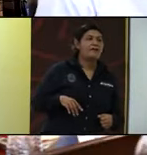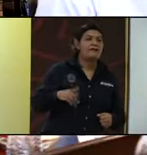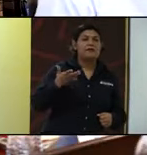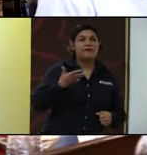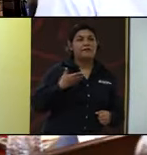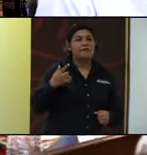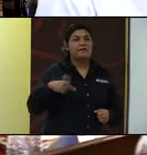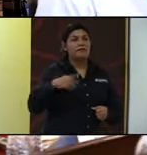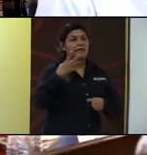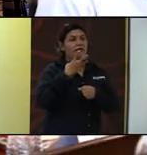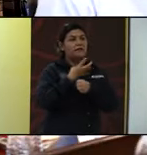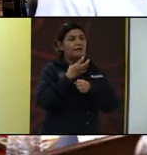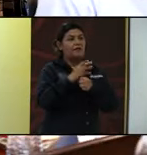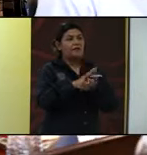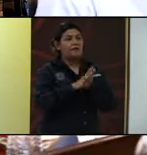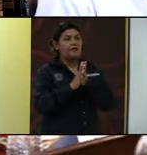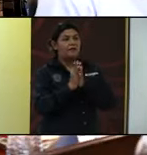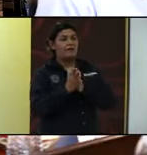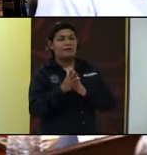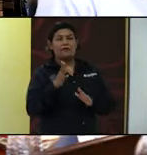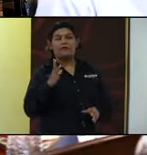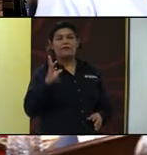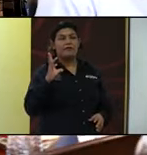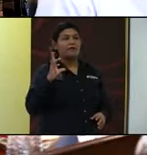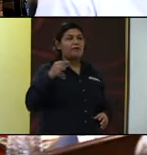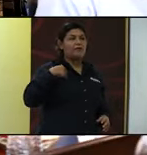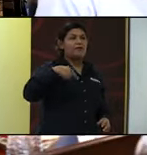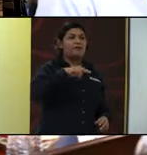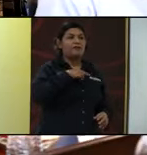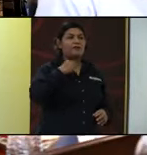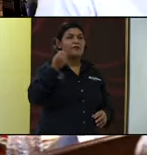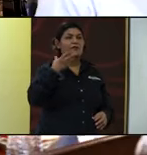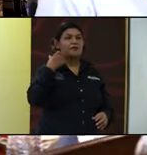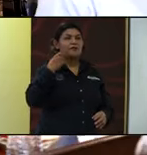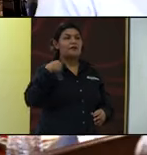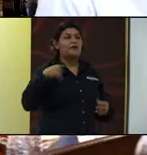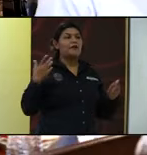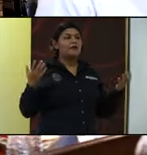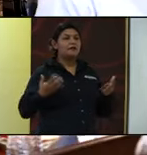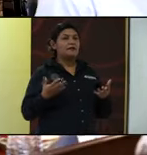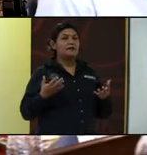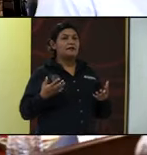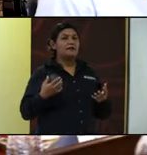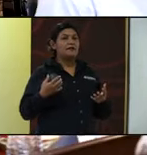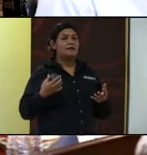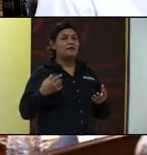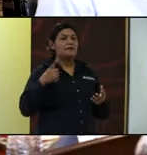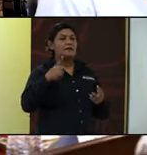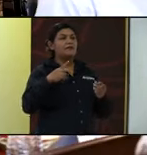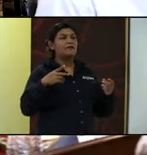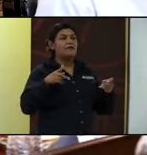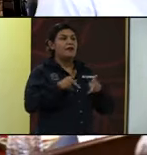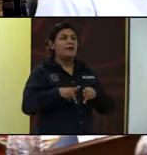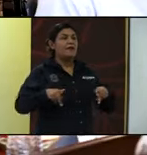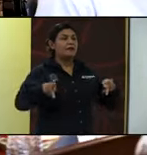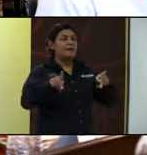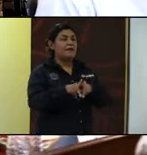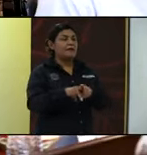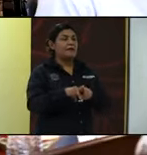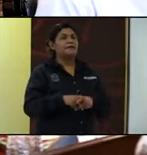se maneja en la Cuarta Transformación, nuestro informe de gobierno lo vamos a hacer en una plaza